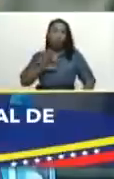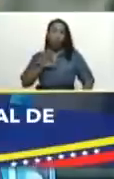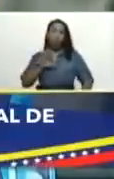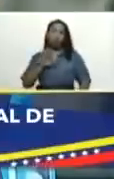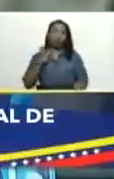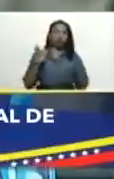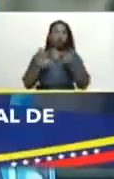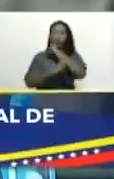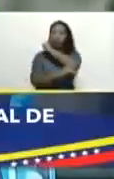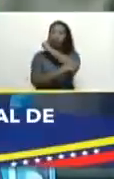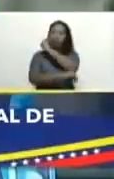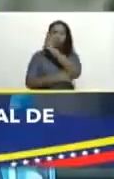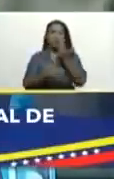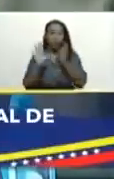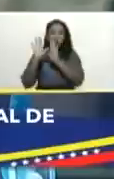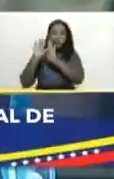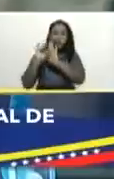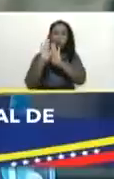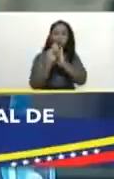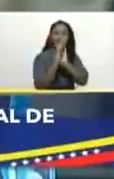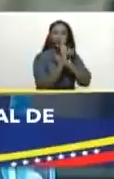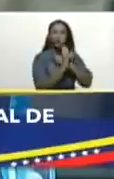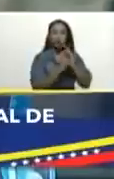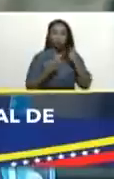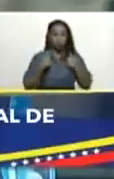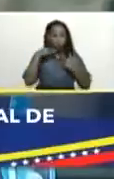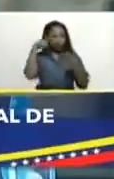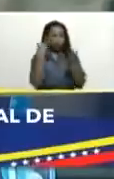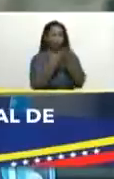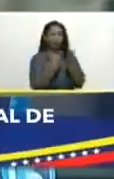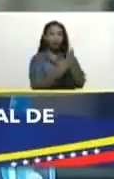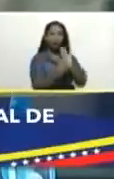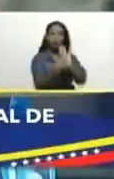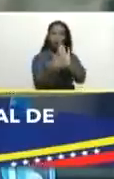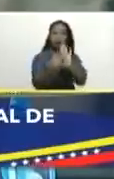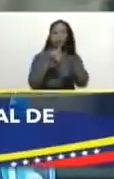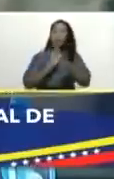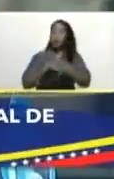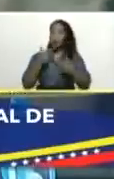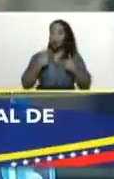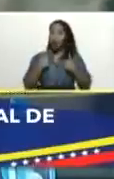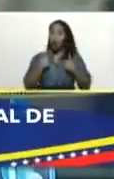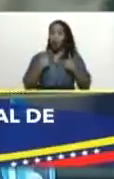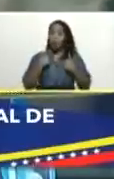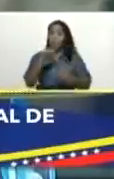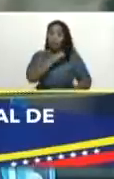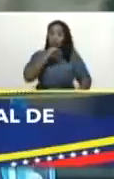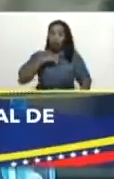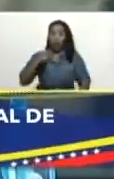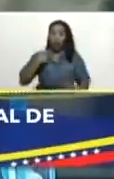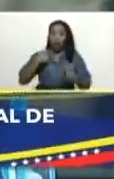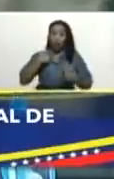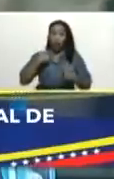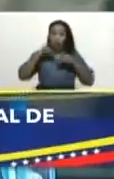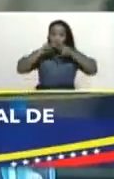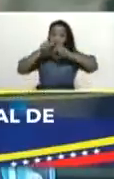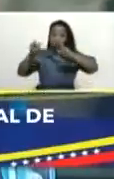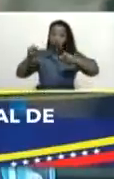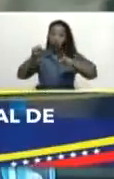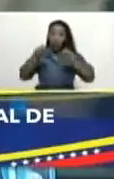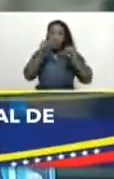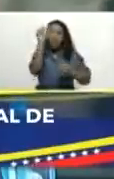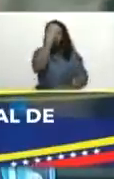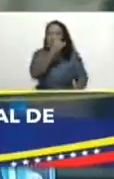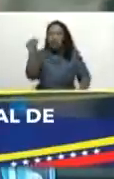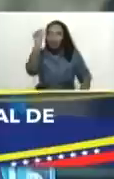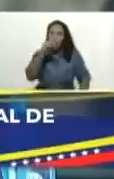pudren. He visto, porque he dirigido personalmente esta investigación desde hace semanas